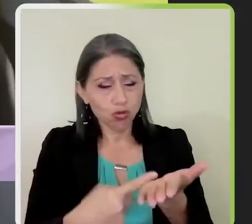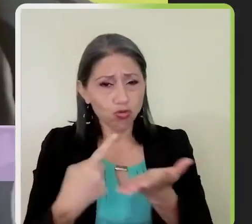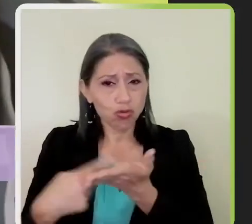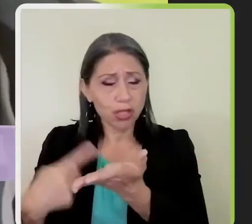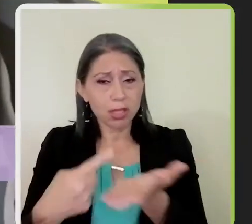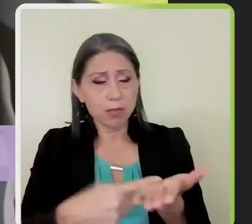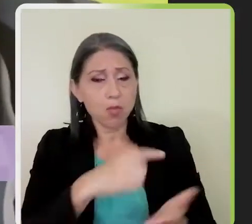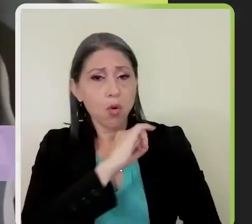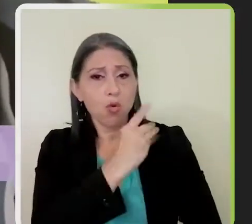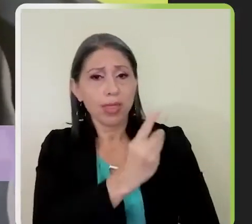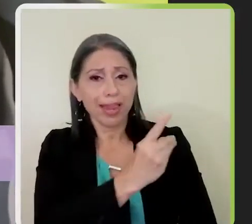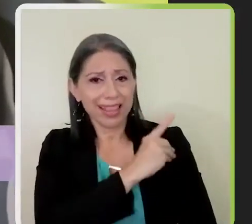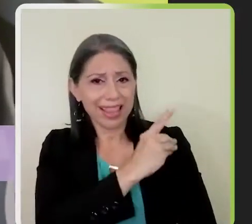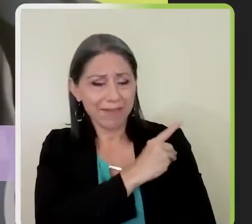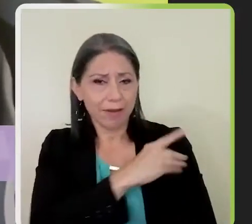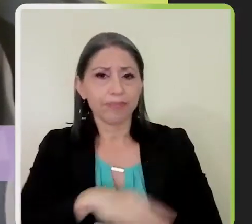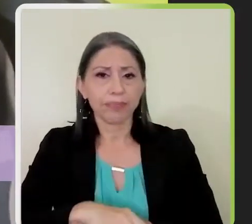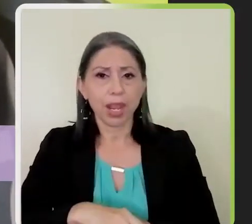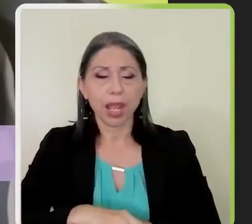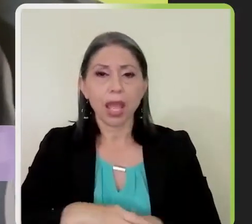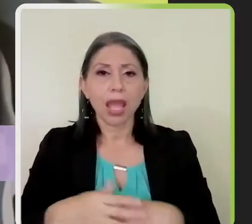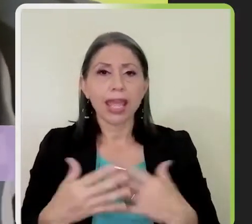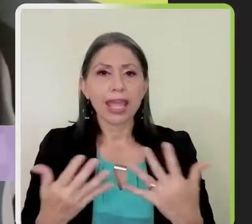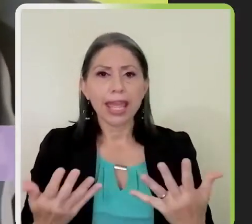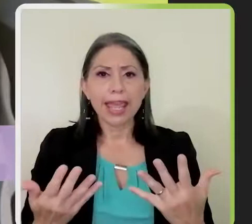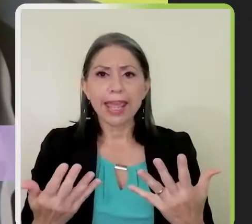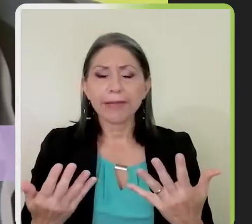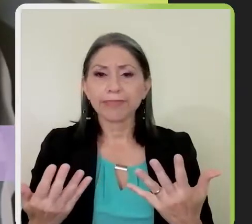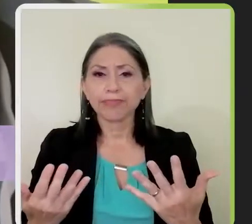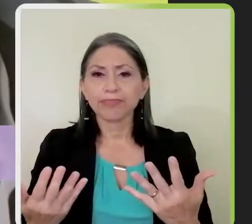que la información que se estaba